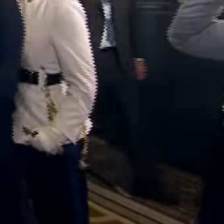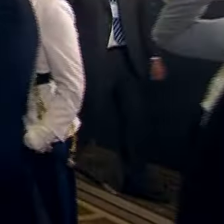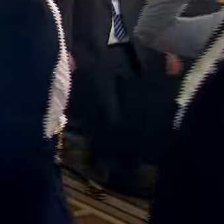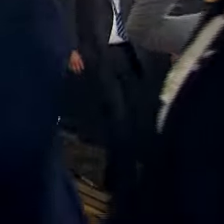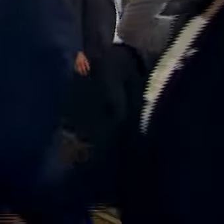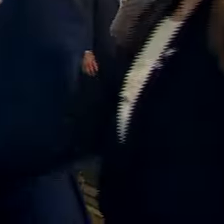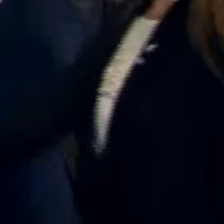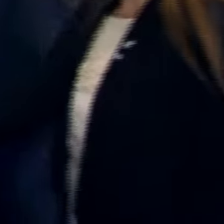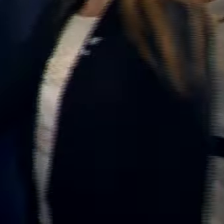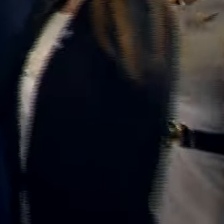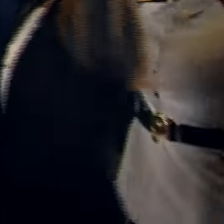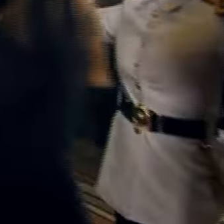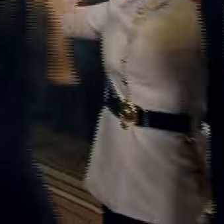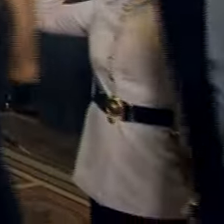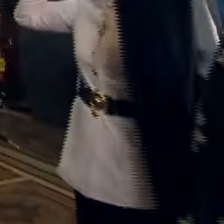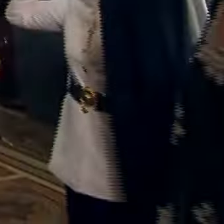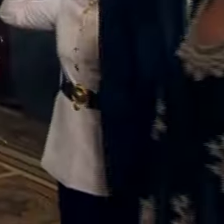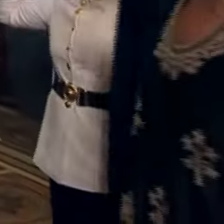Sánchez.